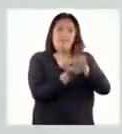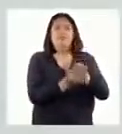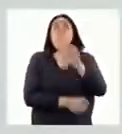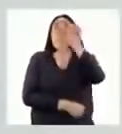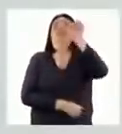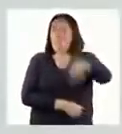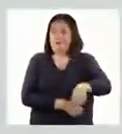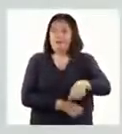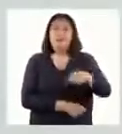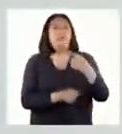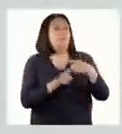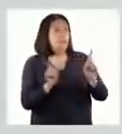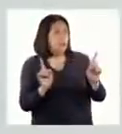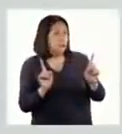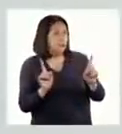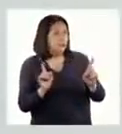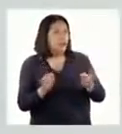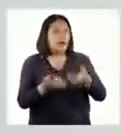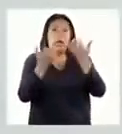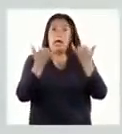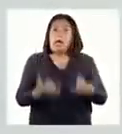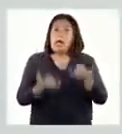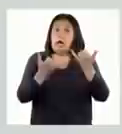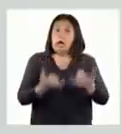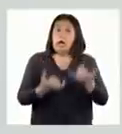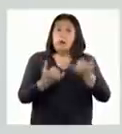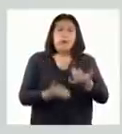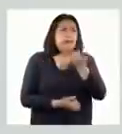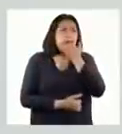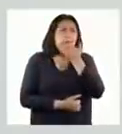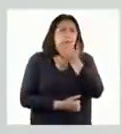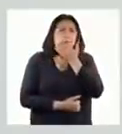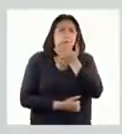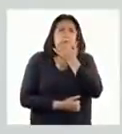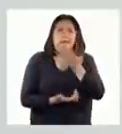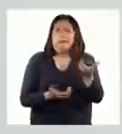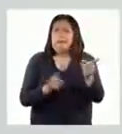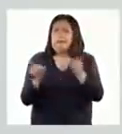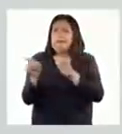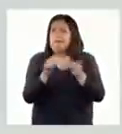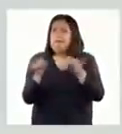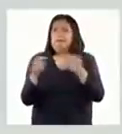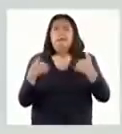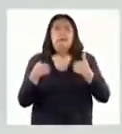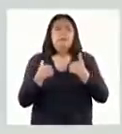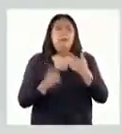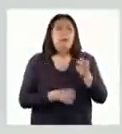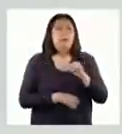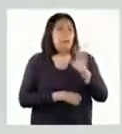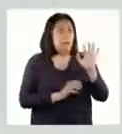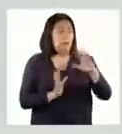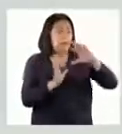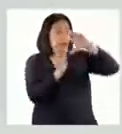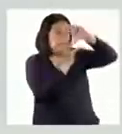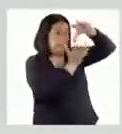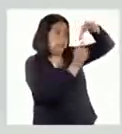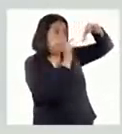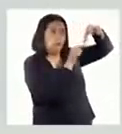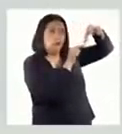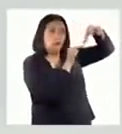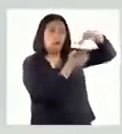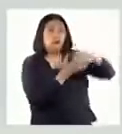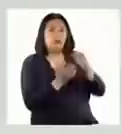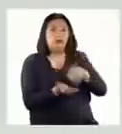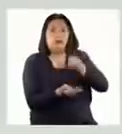Exacto. Pero, actualmente, ¿qué está sucediendo con estos animales? A nivel mundial,